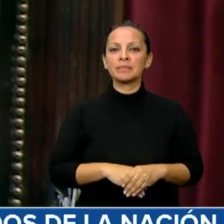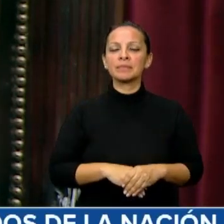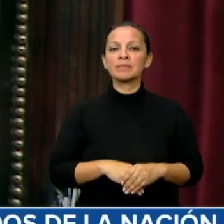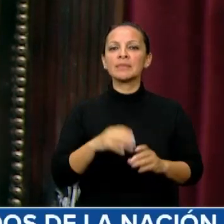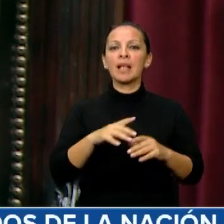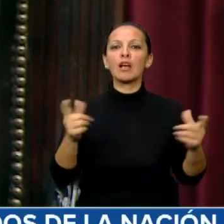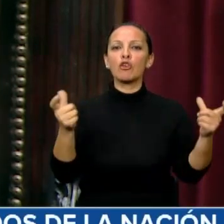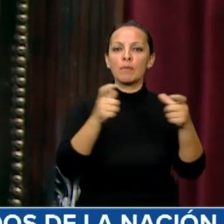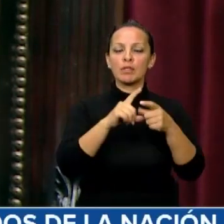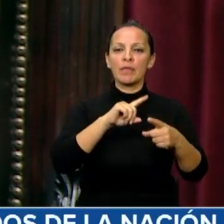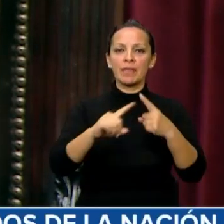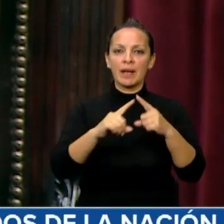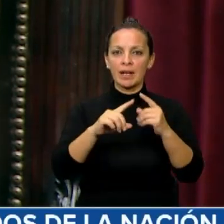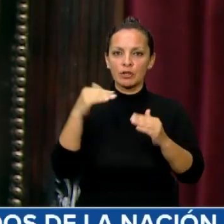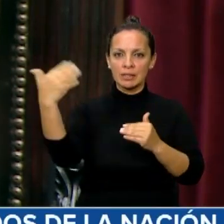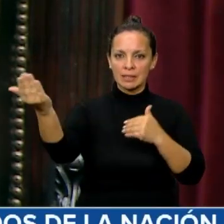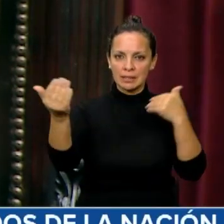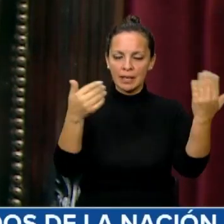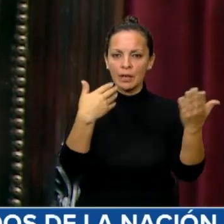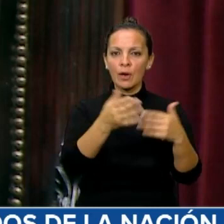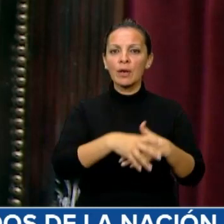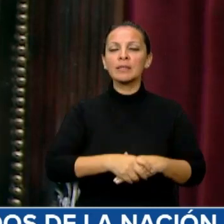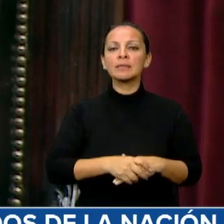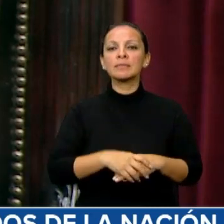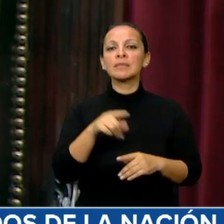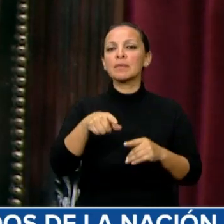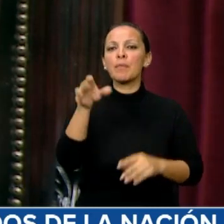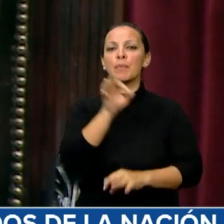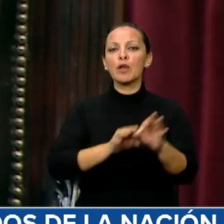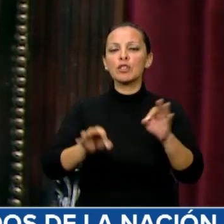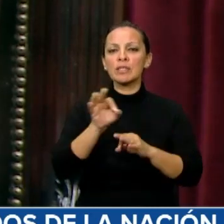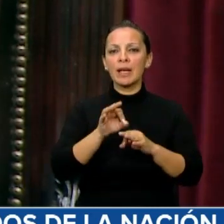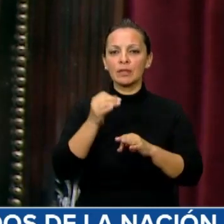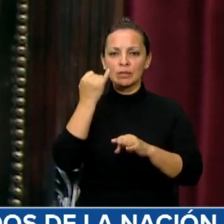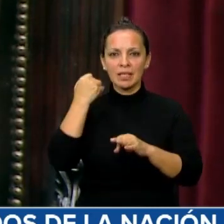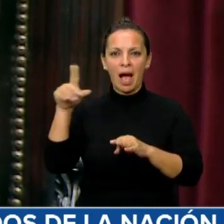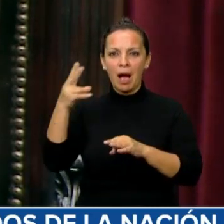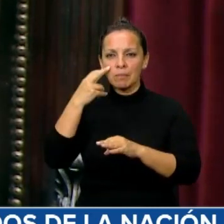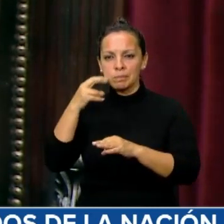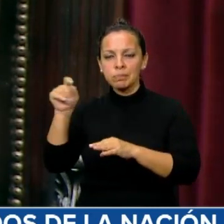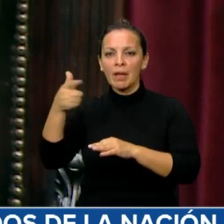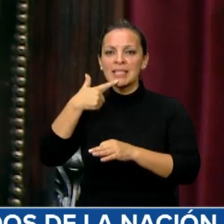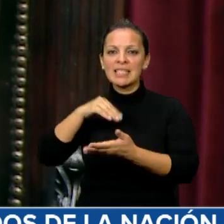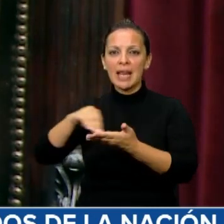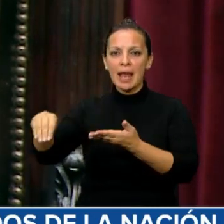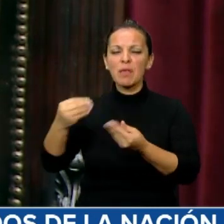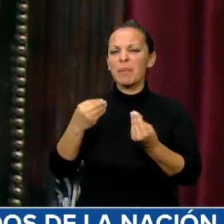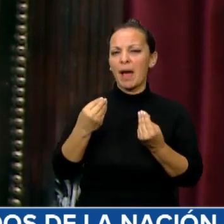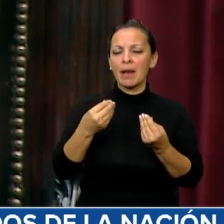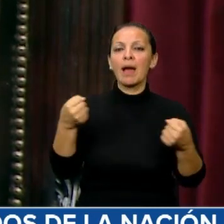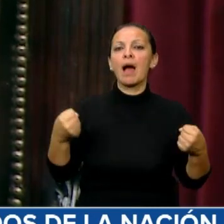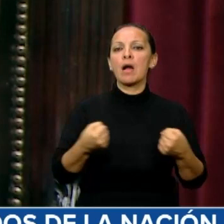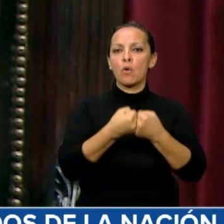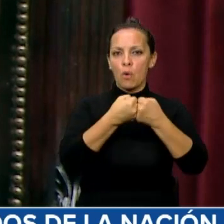la Comisión de Relaciones Exteriores y Culto, recaído en el proyecto de ley venido en revisión del Honorable Senado, por el que se aprueba el